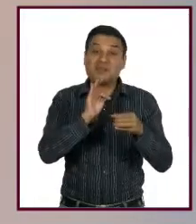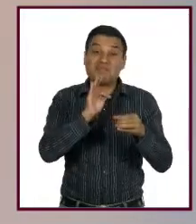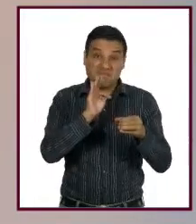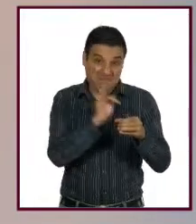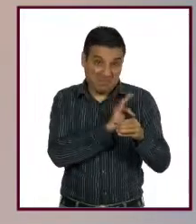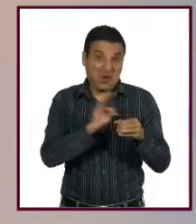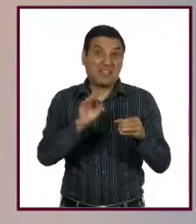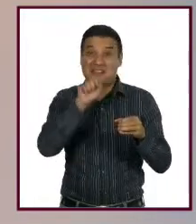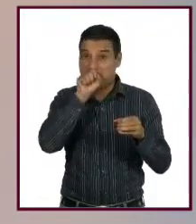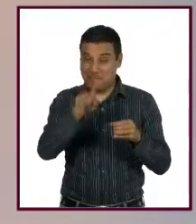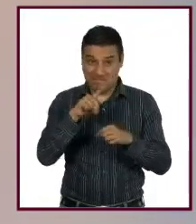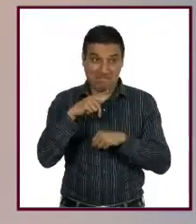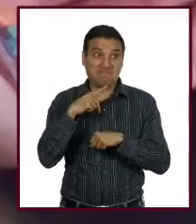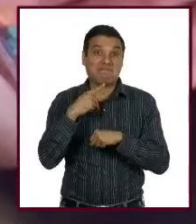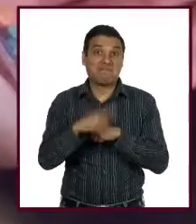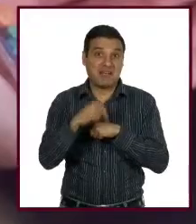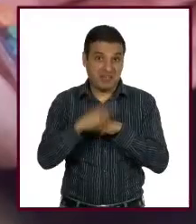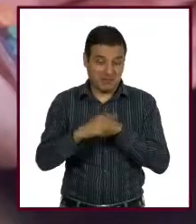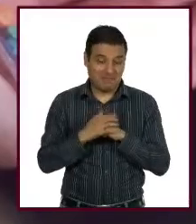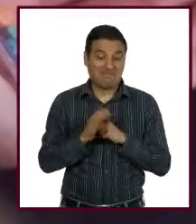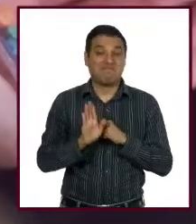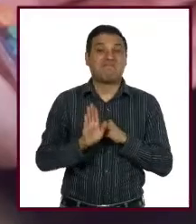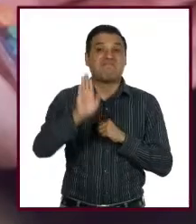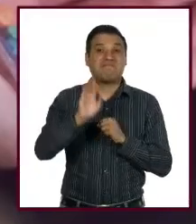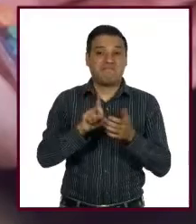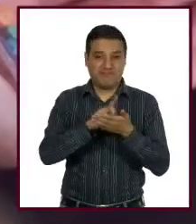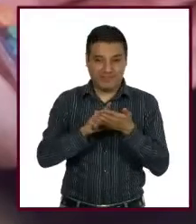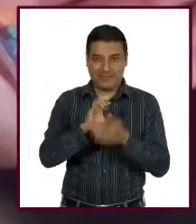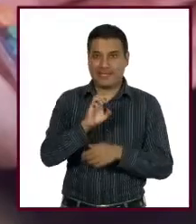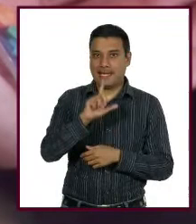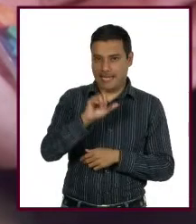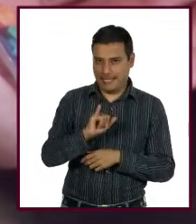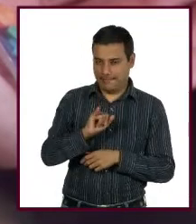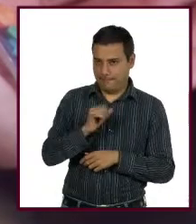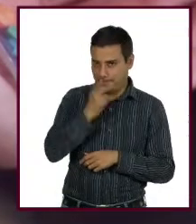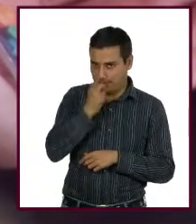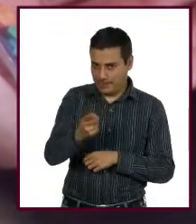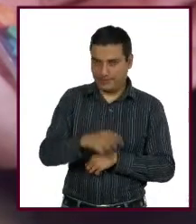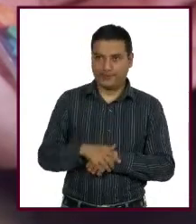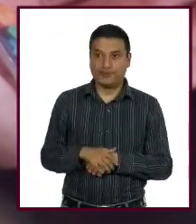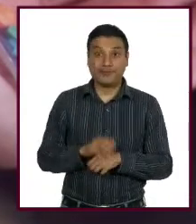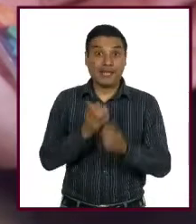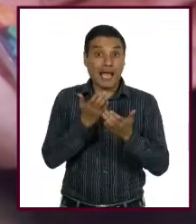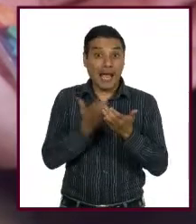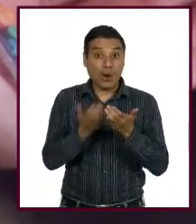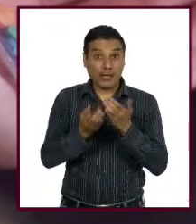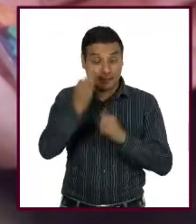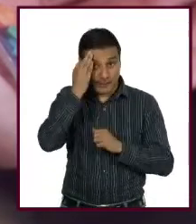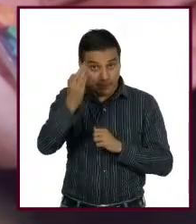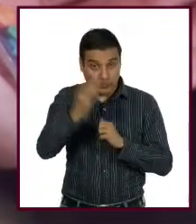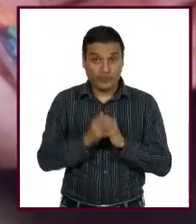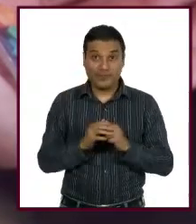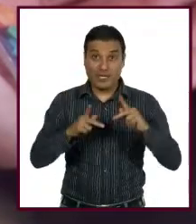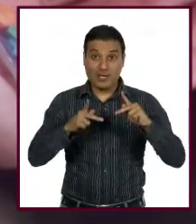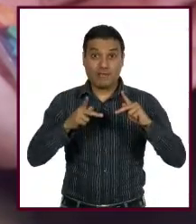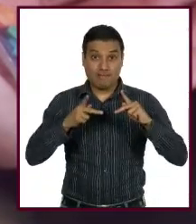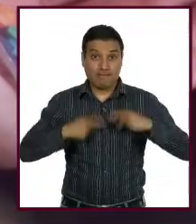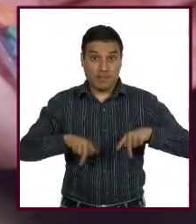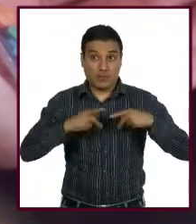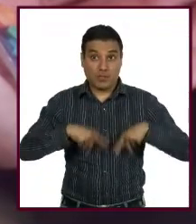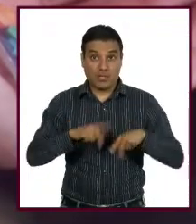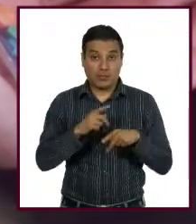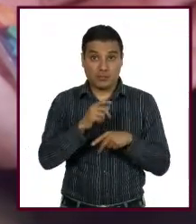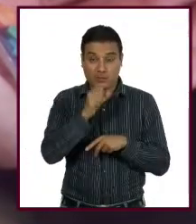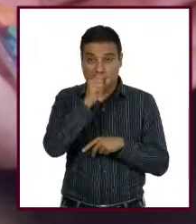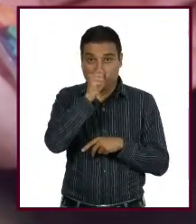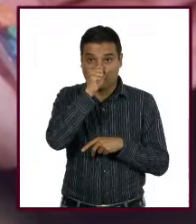cuando son consumidos. Muy bien, Nelly Pérez comenta, en estos tiempos el consumo de drogas inhalables